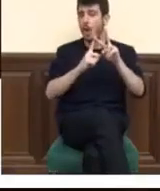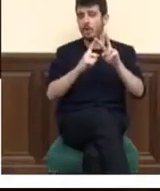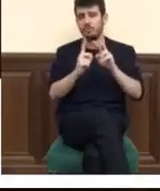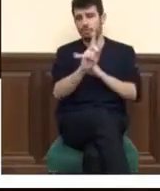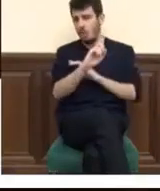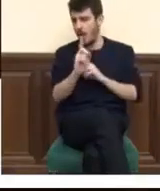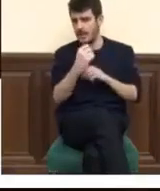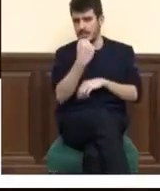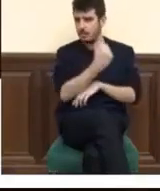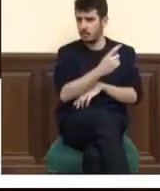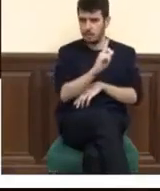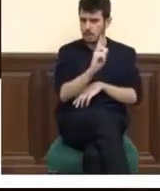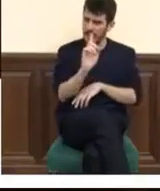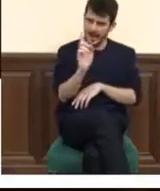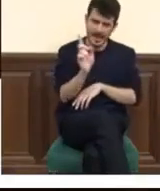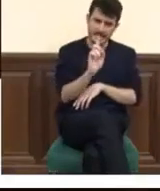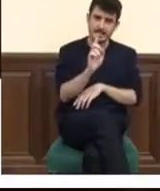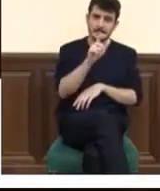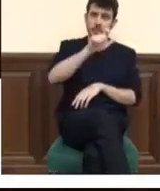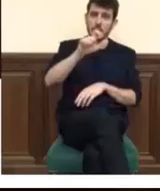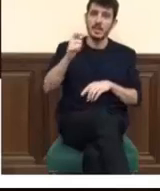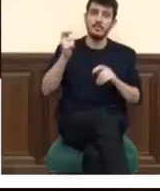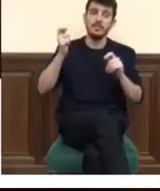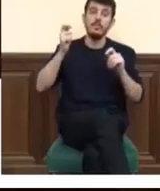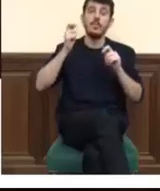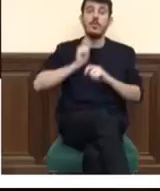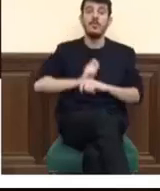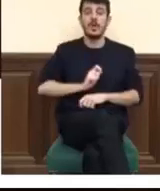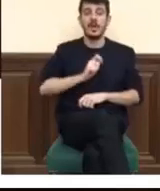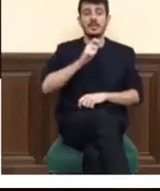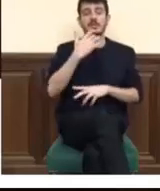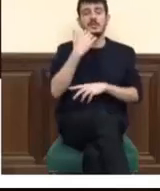los apoya. Son los profesionales de la salud